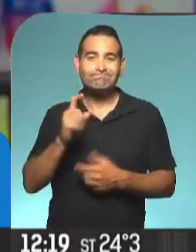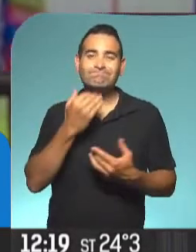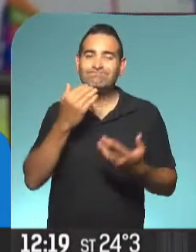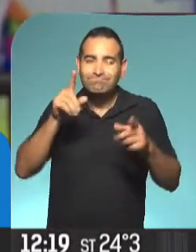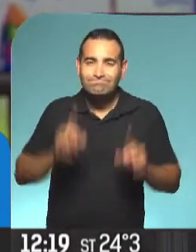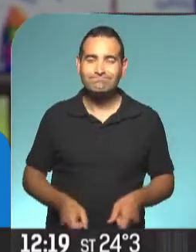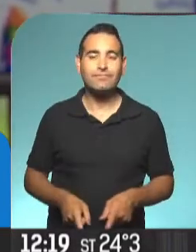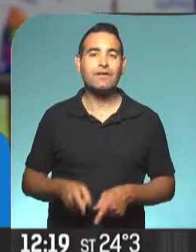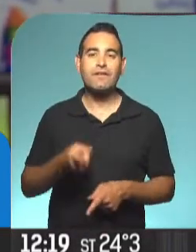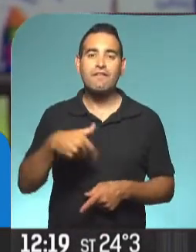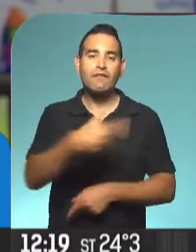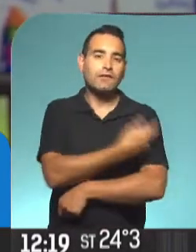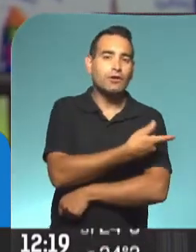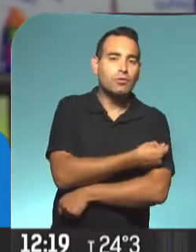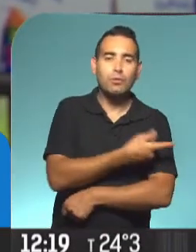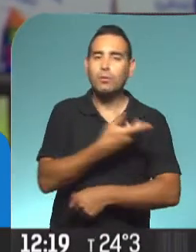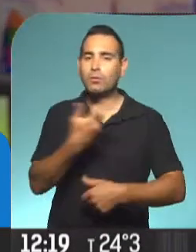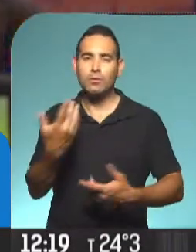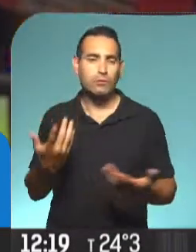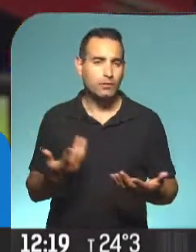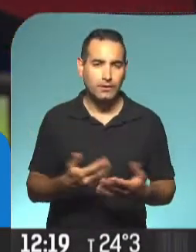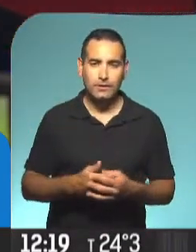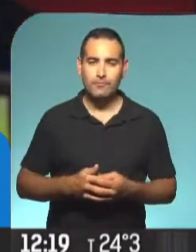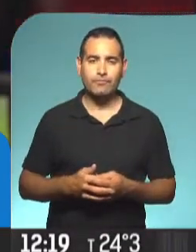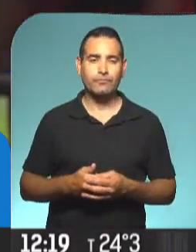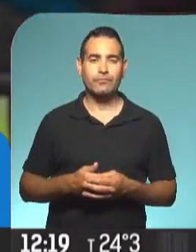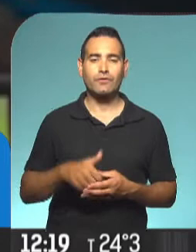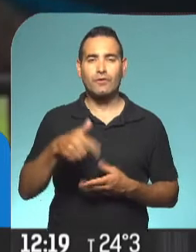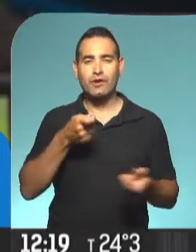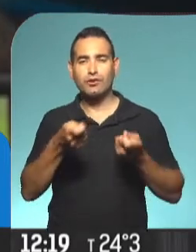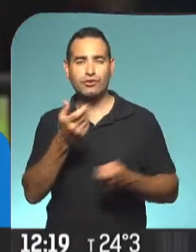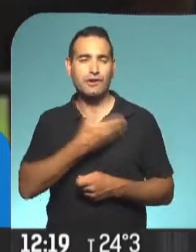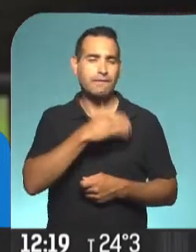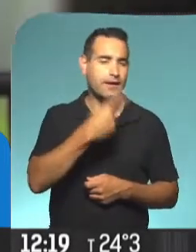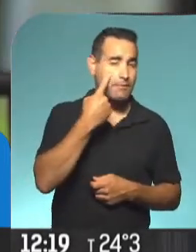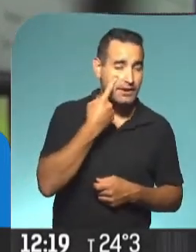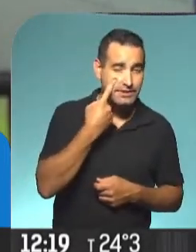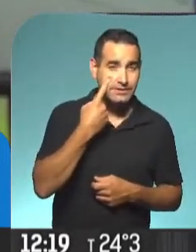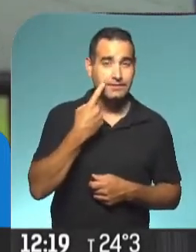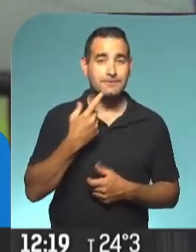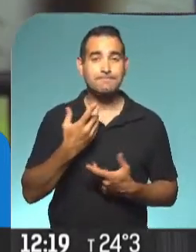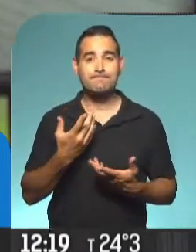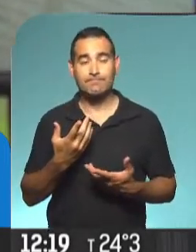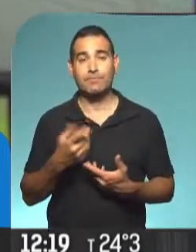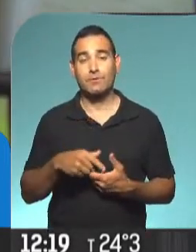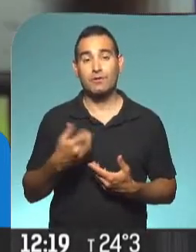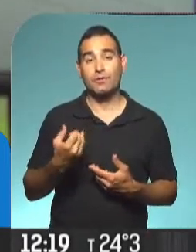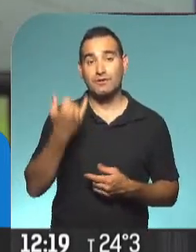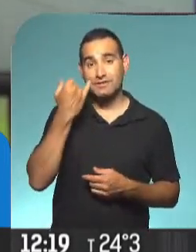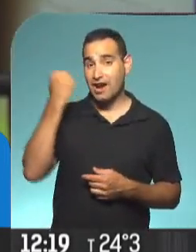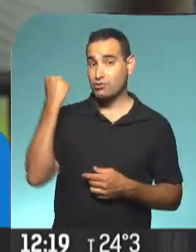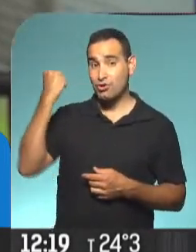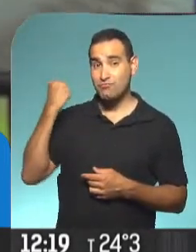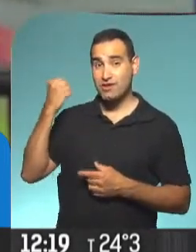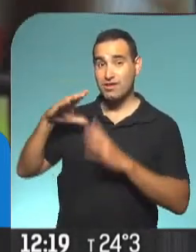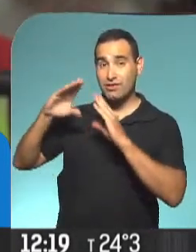sabe bien, bueno, la vacuna que está en proceso, estás en un momento de renegociación con el Fondo Monetario Internacional y venís de una situación macroeconómica